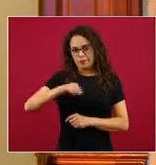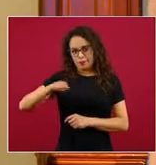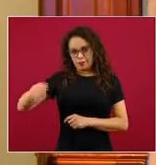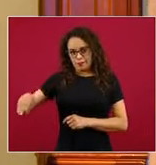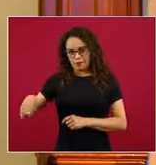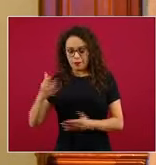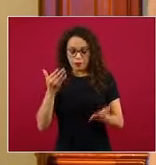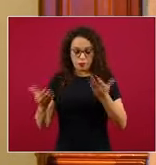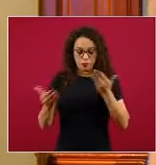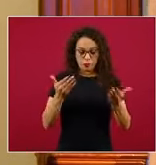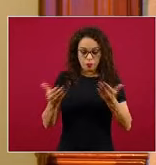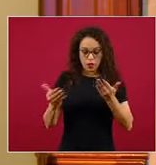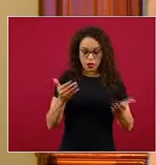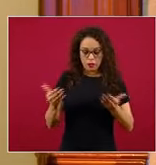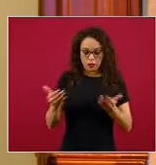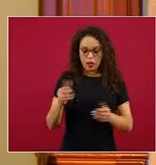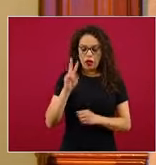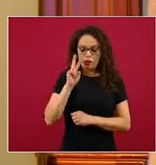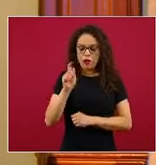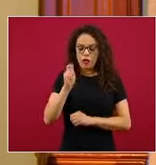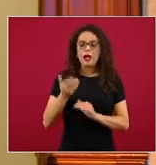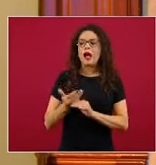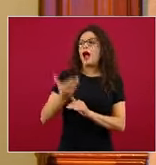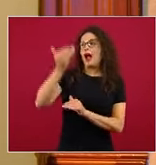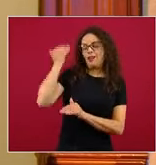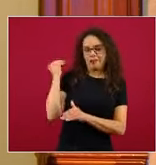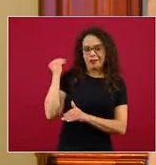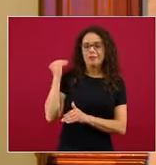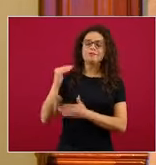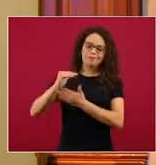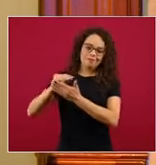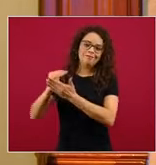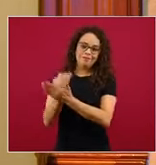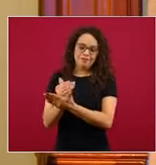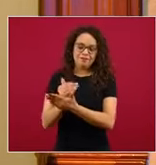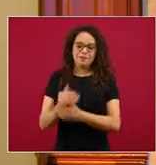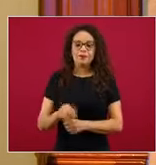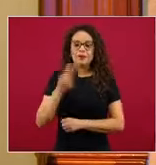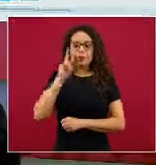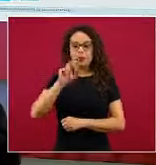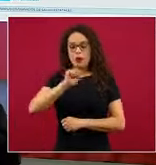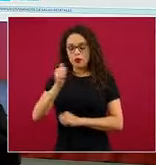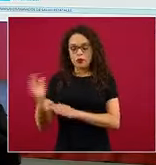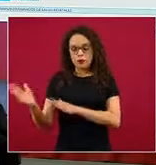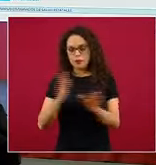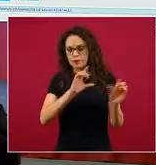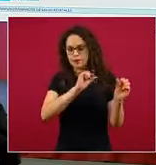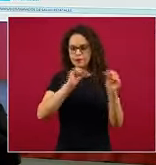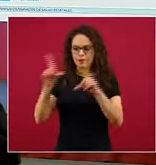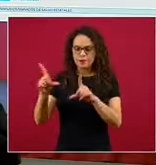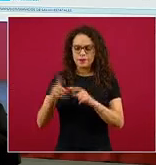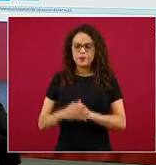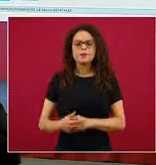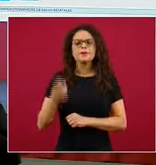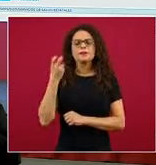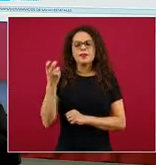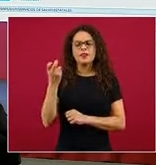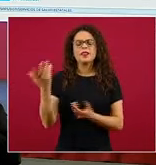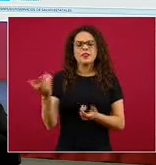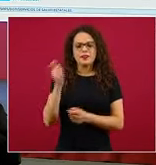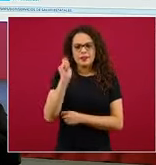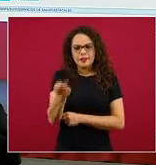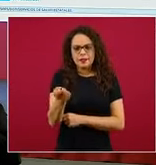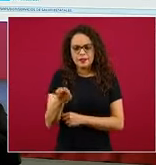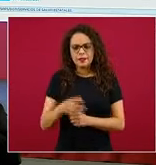veíamos primeramente en los casos. Veamos la siguiente diapositiva, donde tenemos el comportamiento de